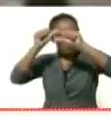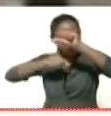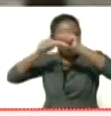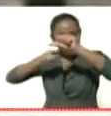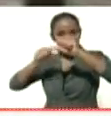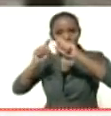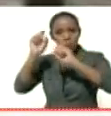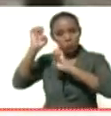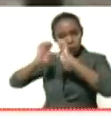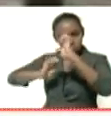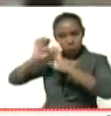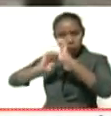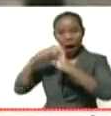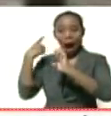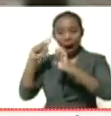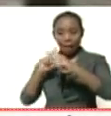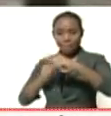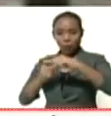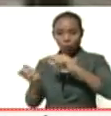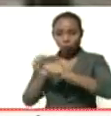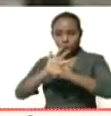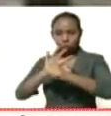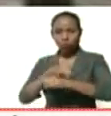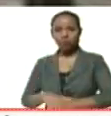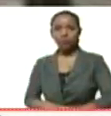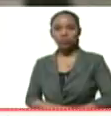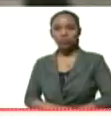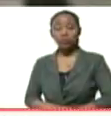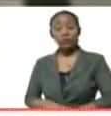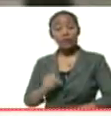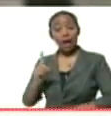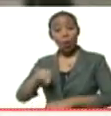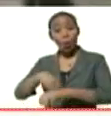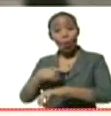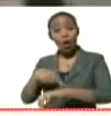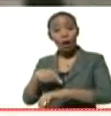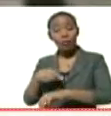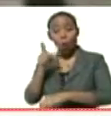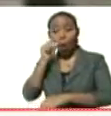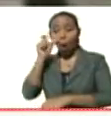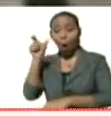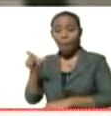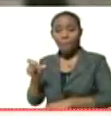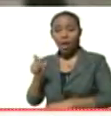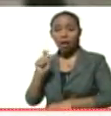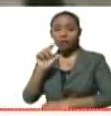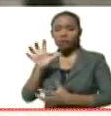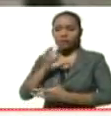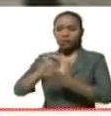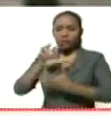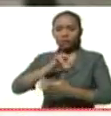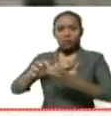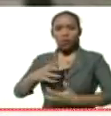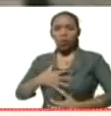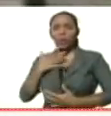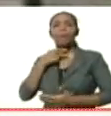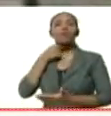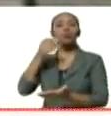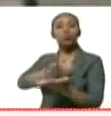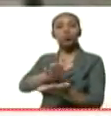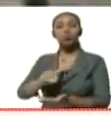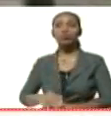Se comprueba que tiene COVID-19 y a las horas hace una crisis y fallece.